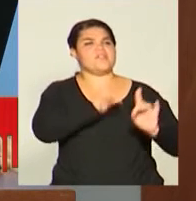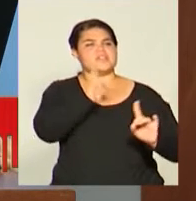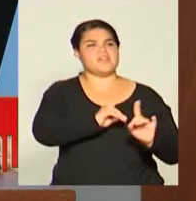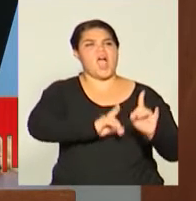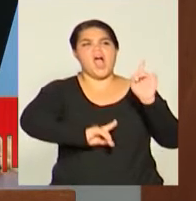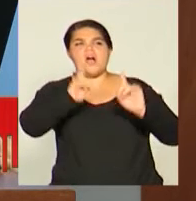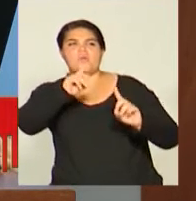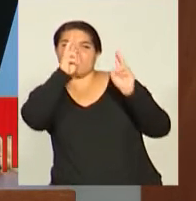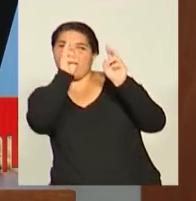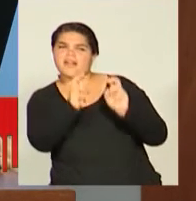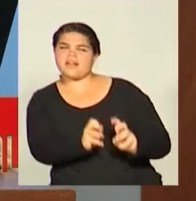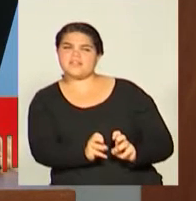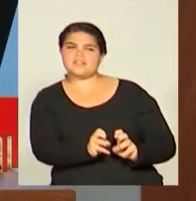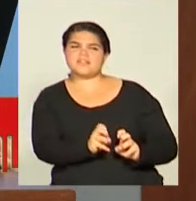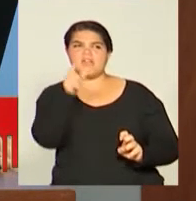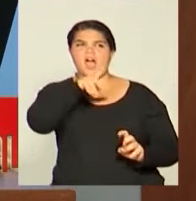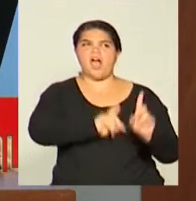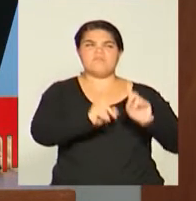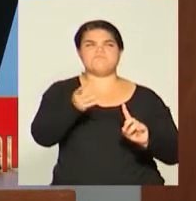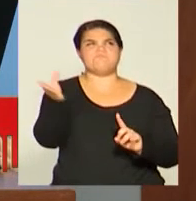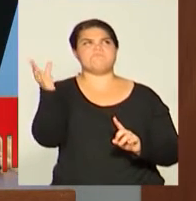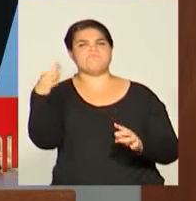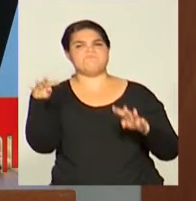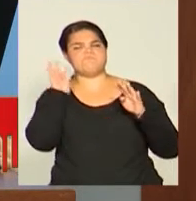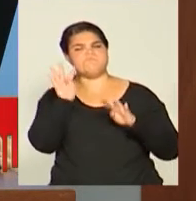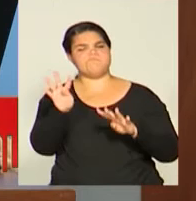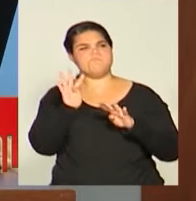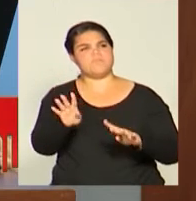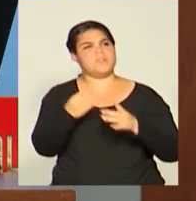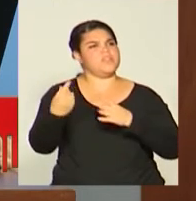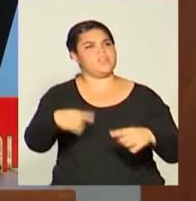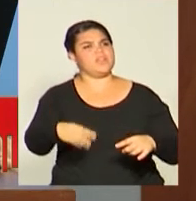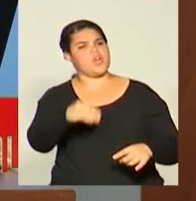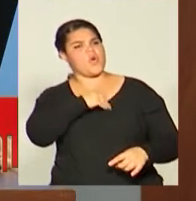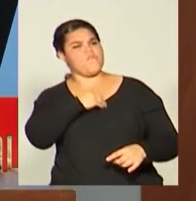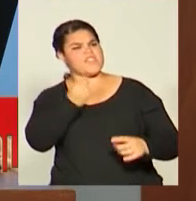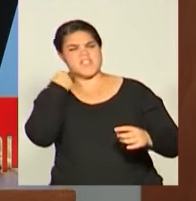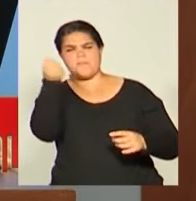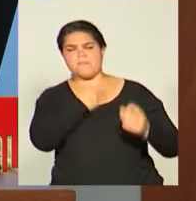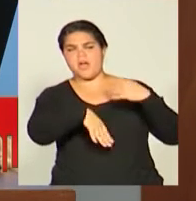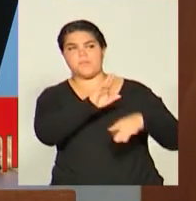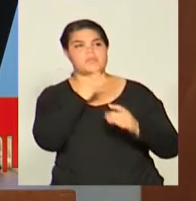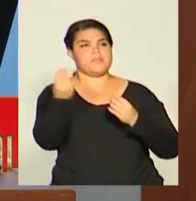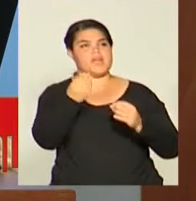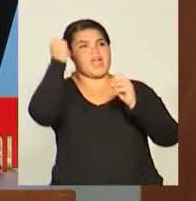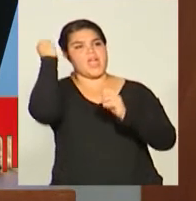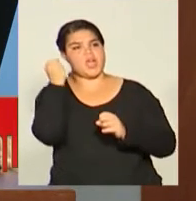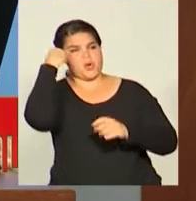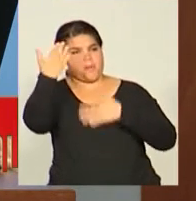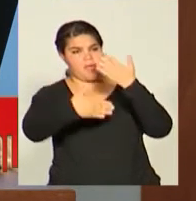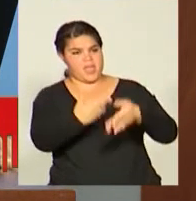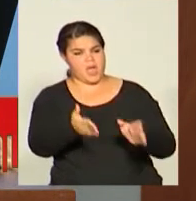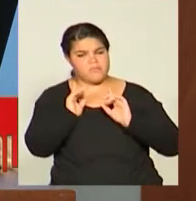materia económica durante estos días en los medios que aseguran que ciertamente la confianza es lo fundamental para la economía, para poder